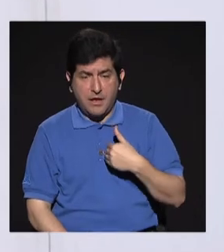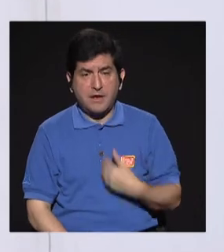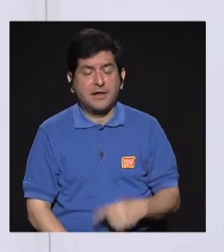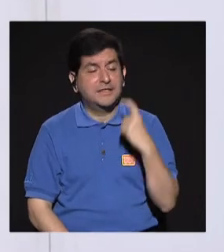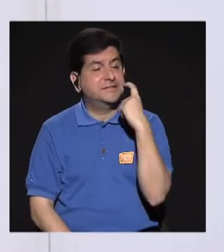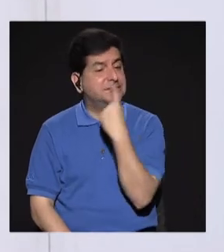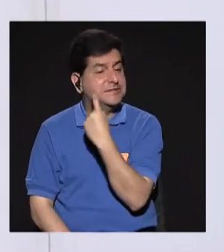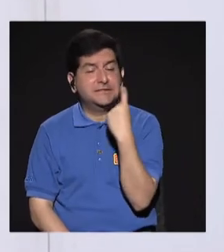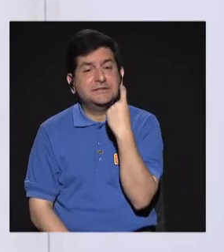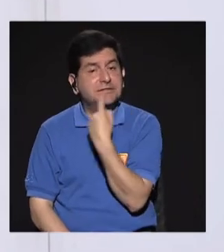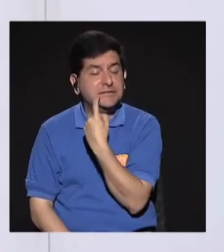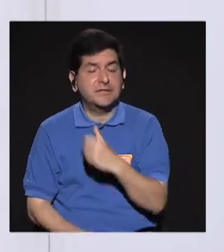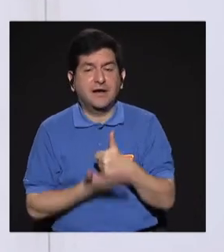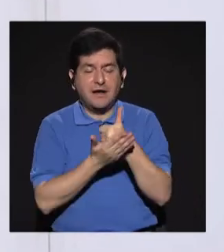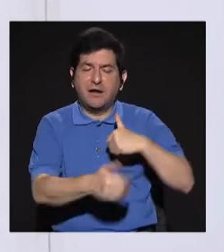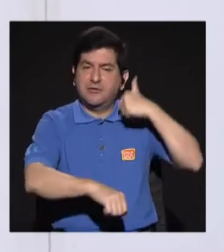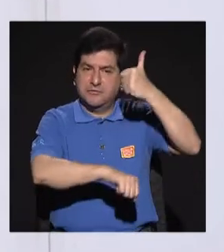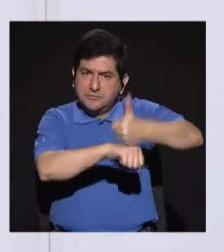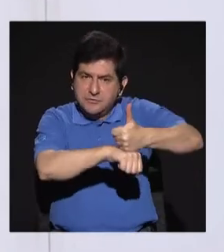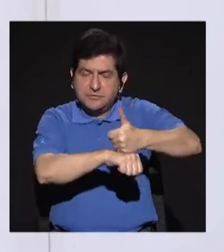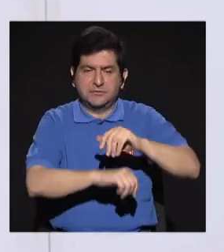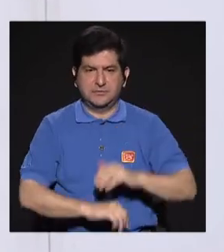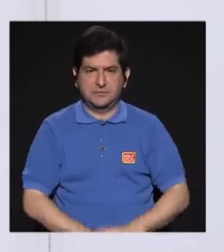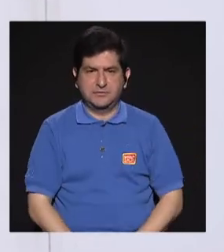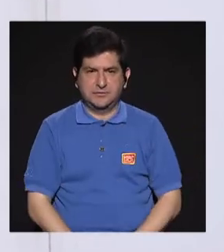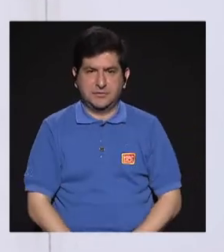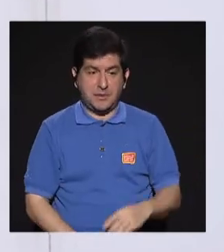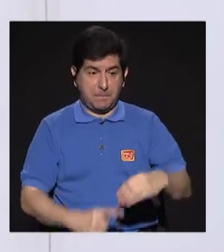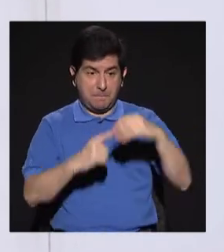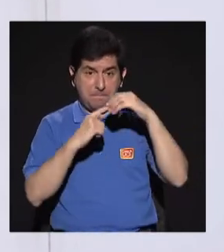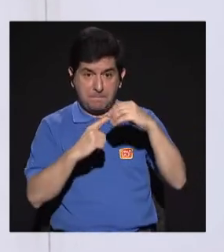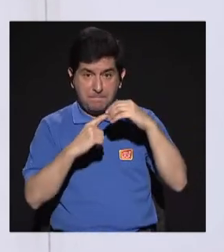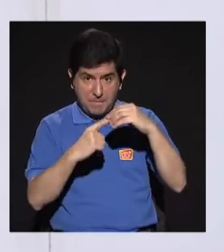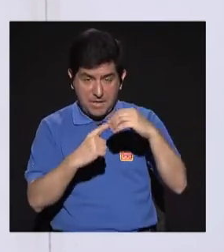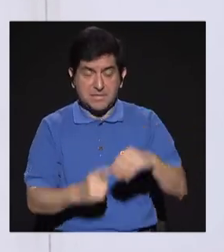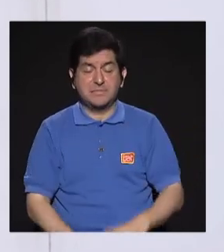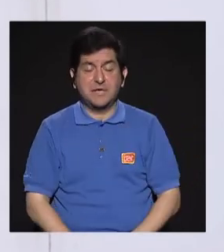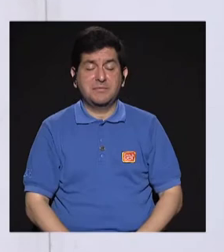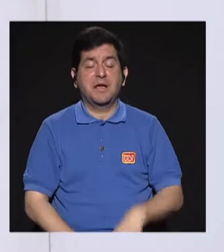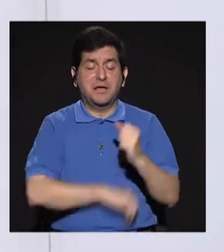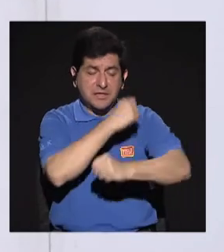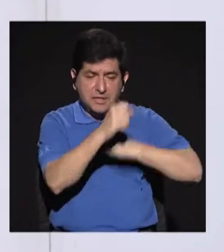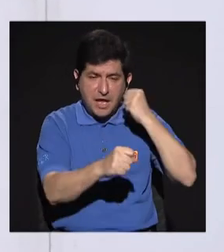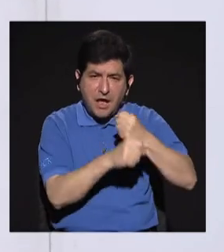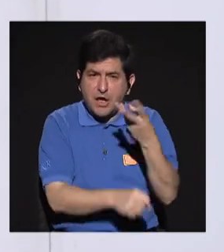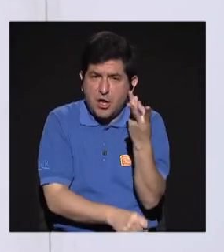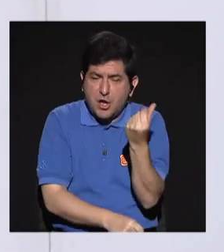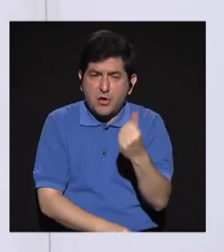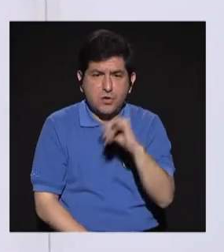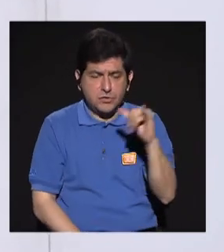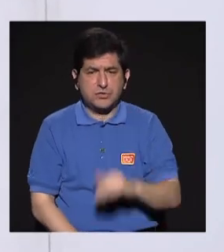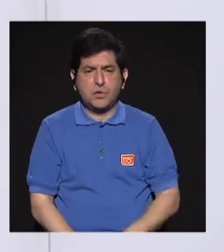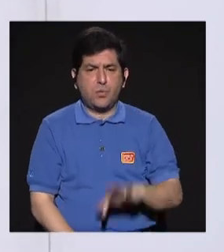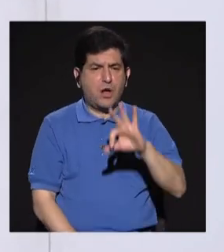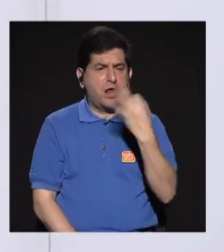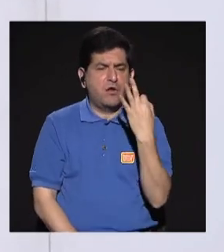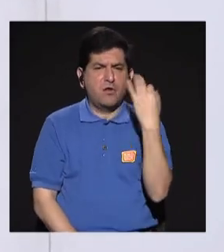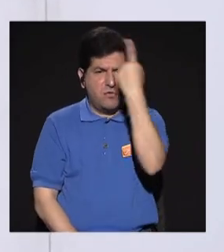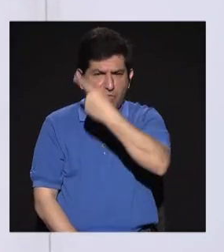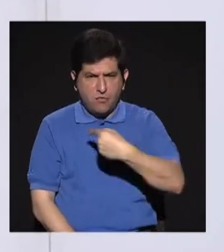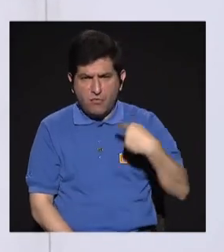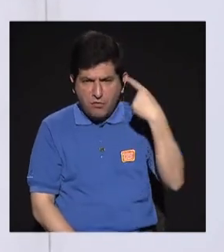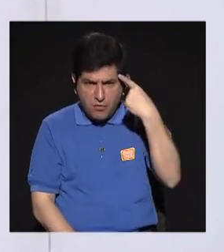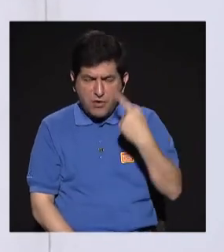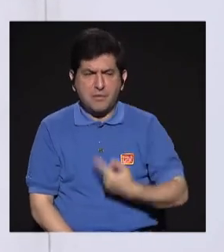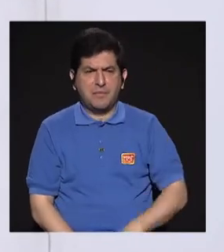dentadura que ya es ayuda a determinar es el proclamar indicador de edad este también la morfología